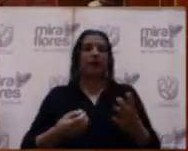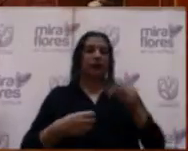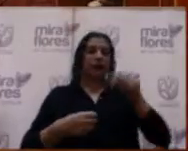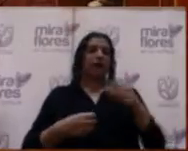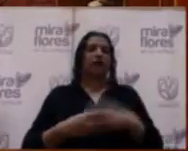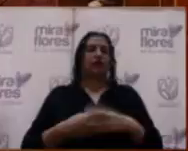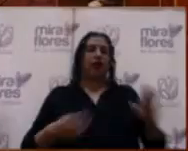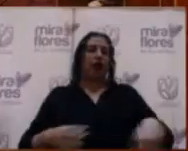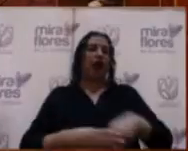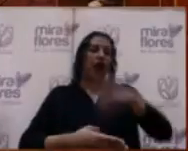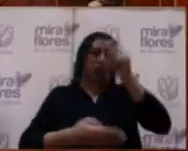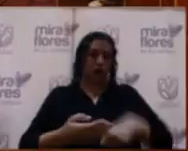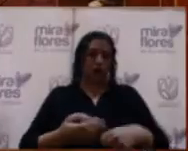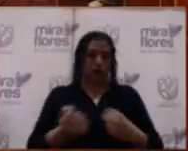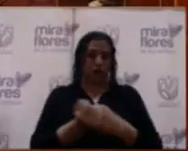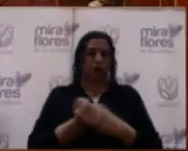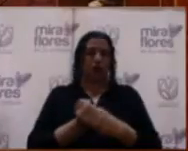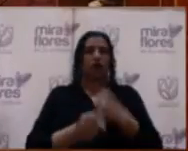presente acuerdo.